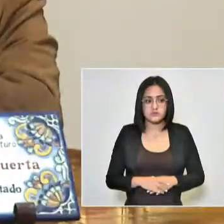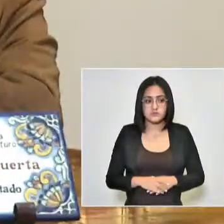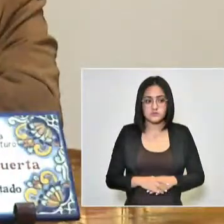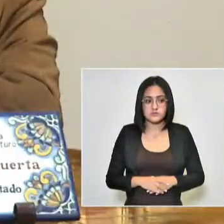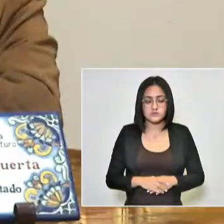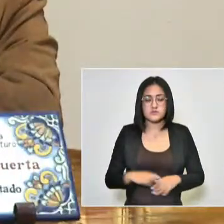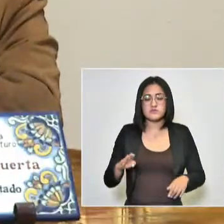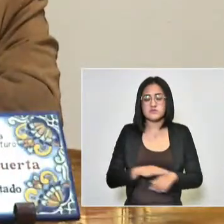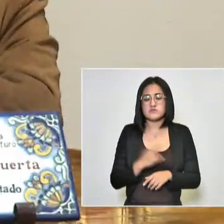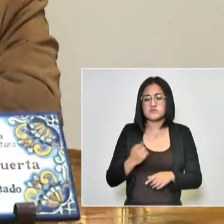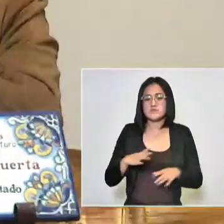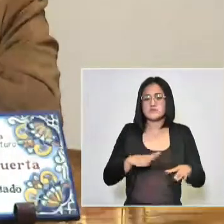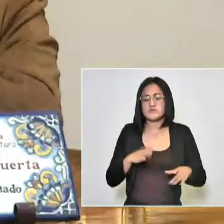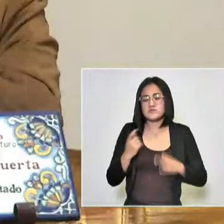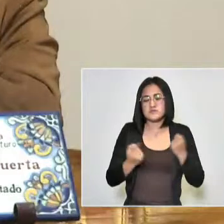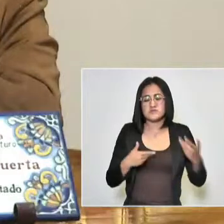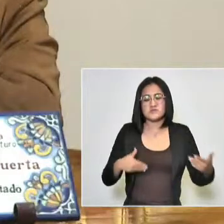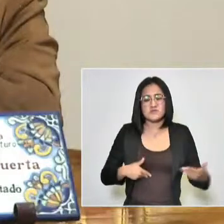inquietudes así